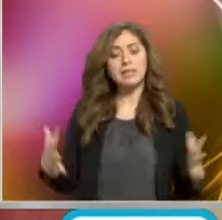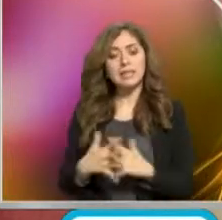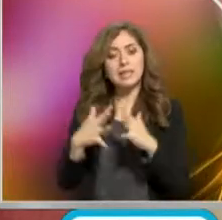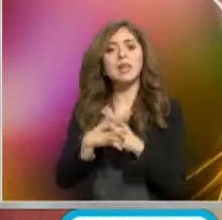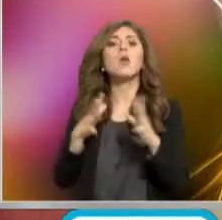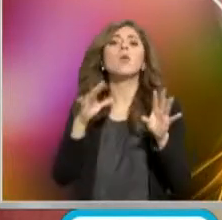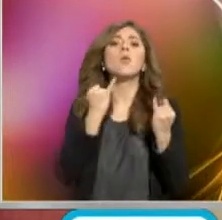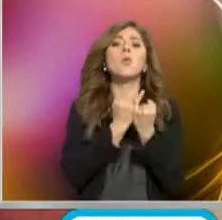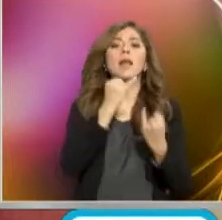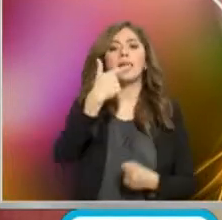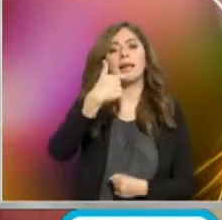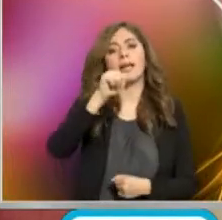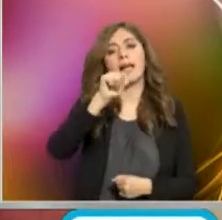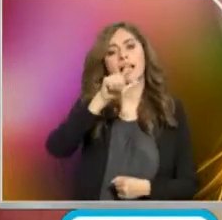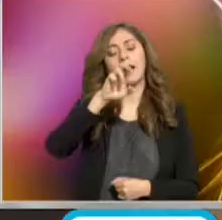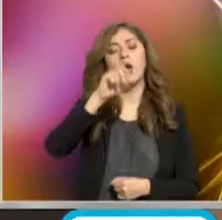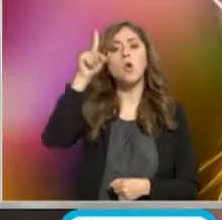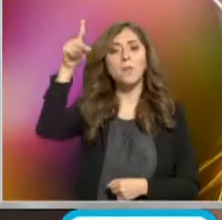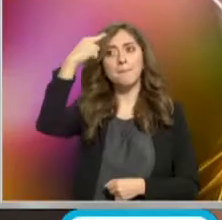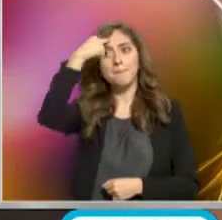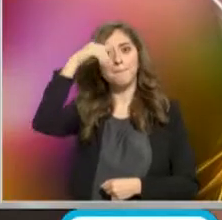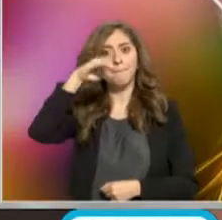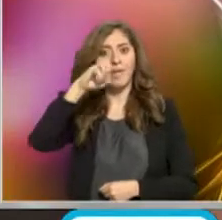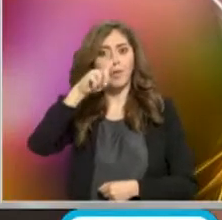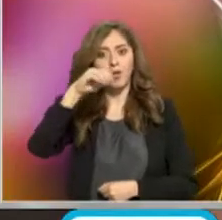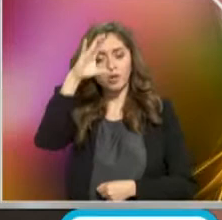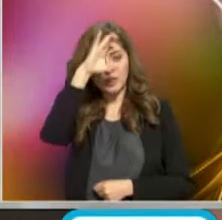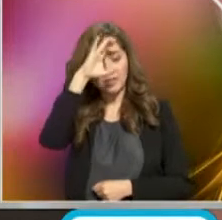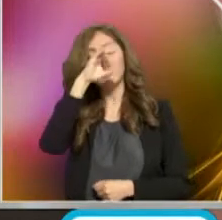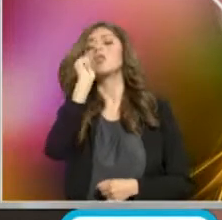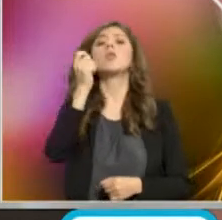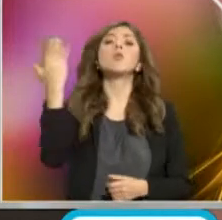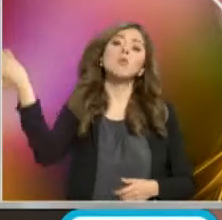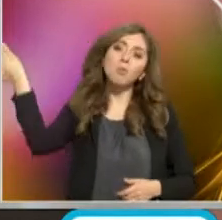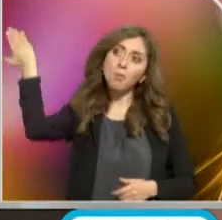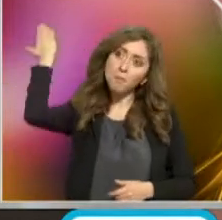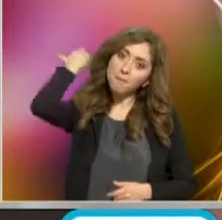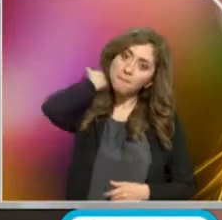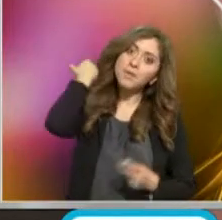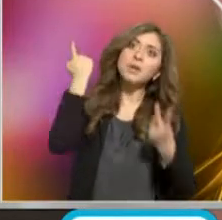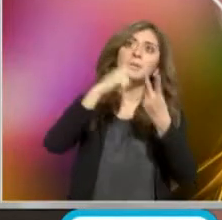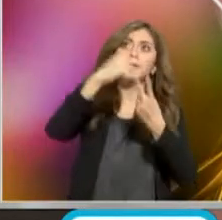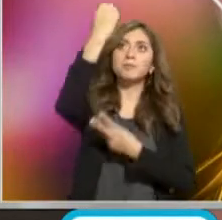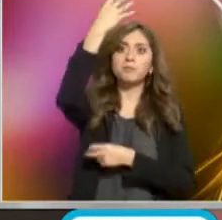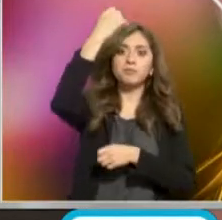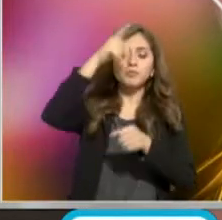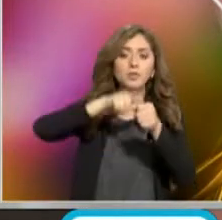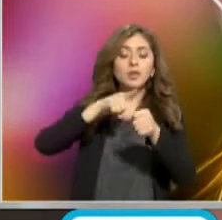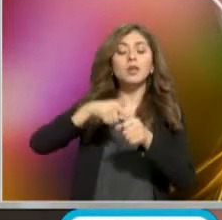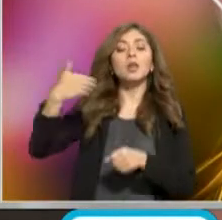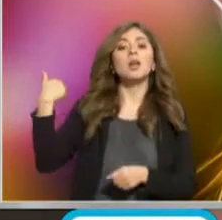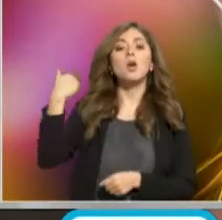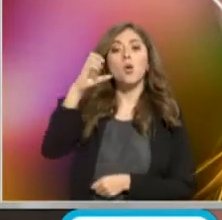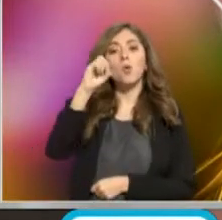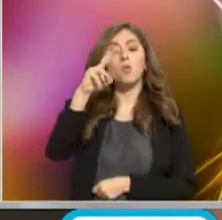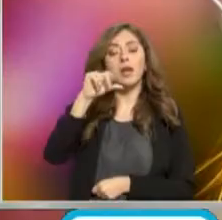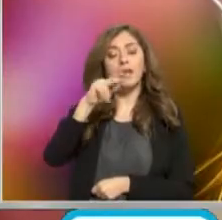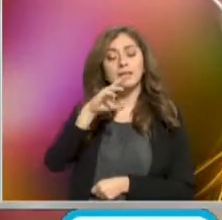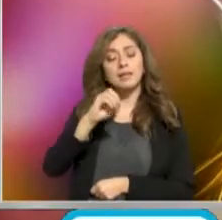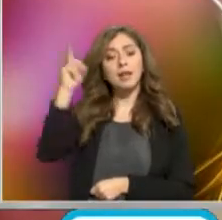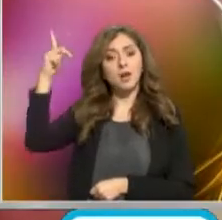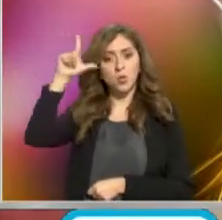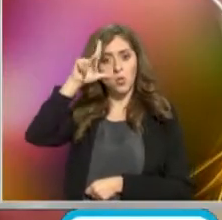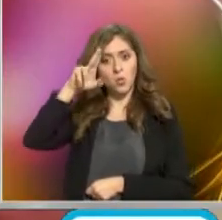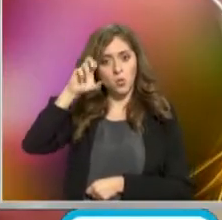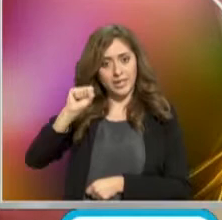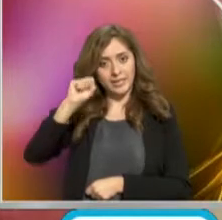y cómo inició el método científico, la guillotina, el semáforo, como decías, la opulencia con Luis XIV, la guillotina.